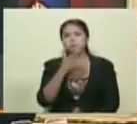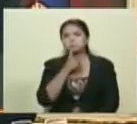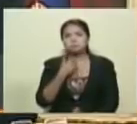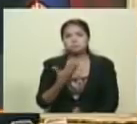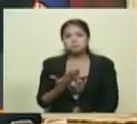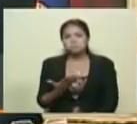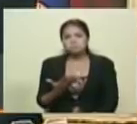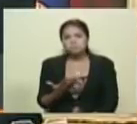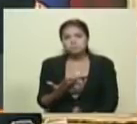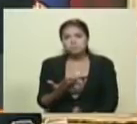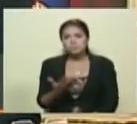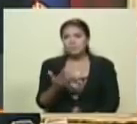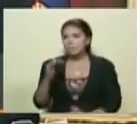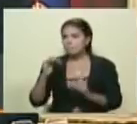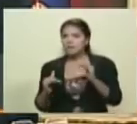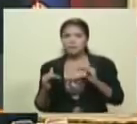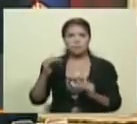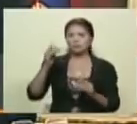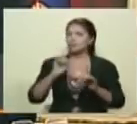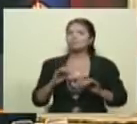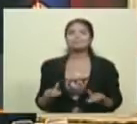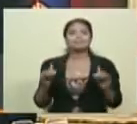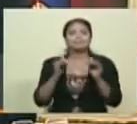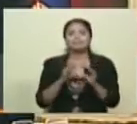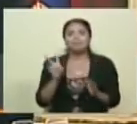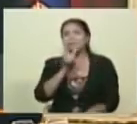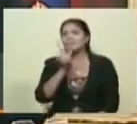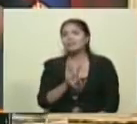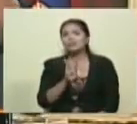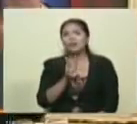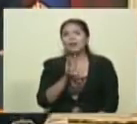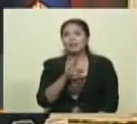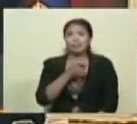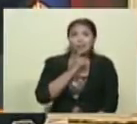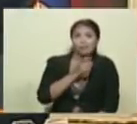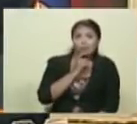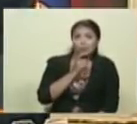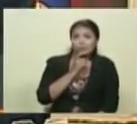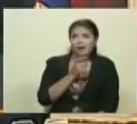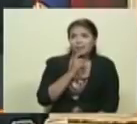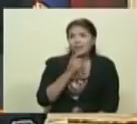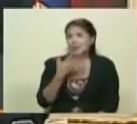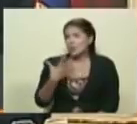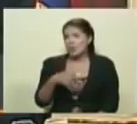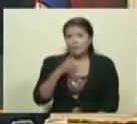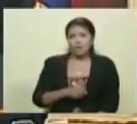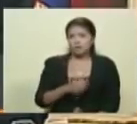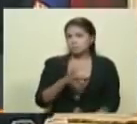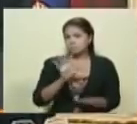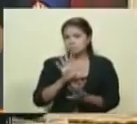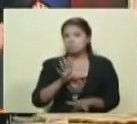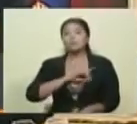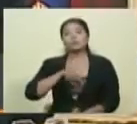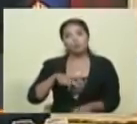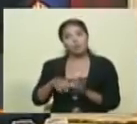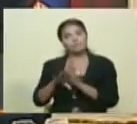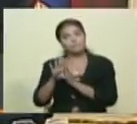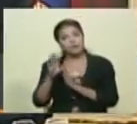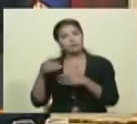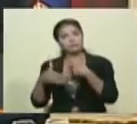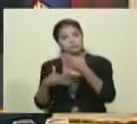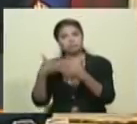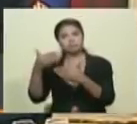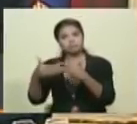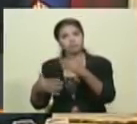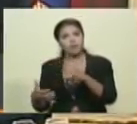ni menos que nadie. Venezuela no tiene más dificultades ni menos que nadie. Tenemos nuestros avances, nuestros logros,